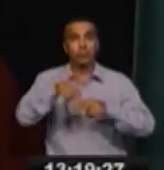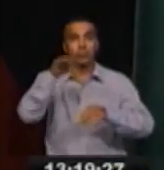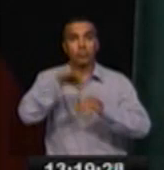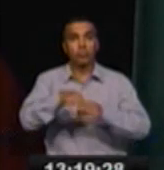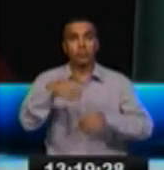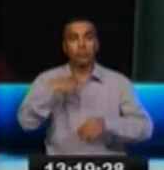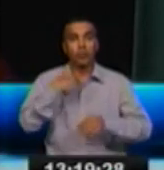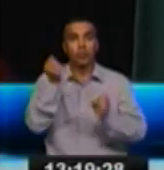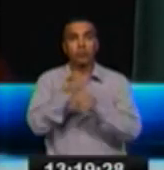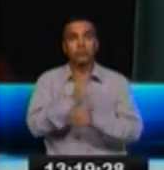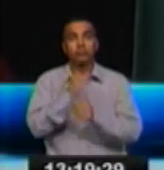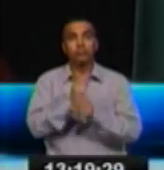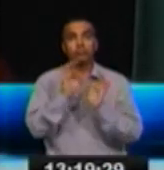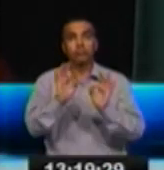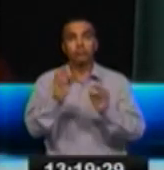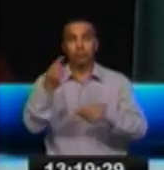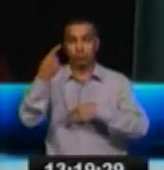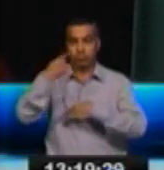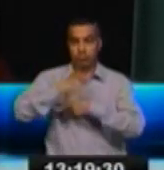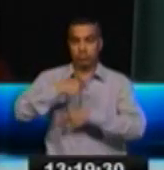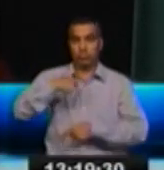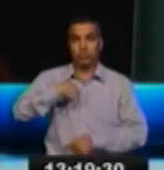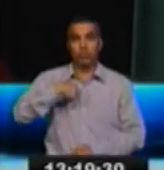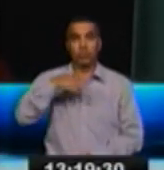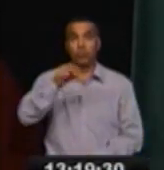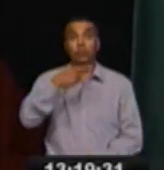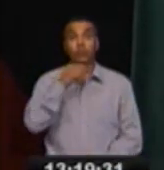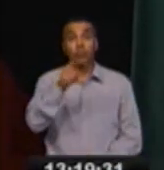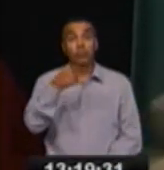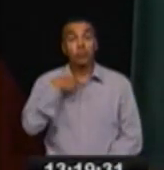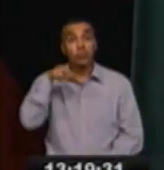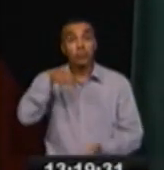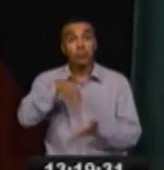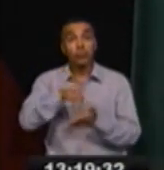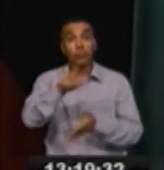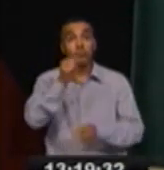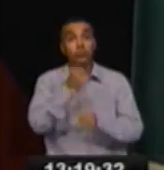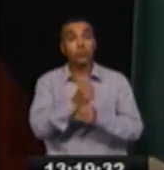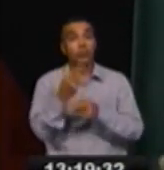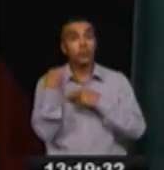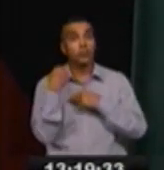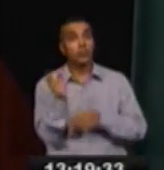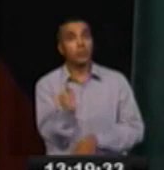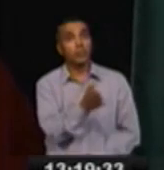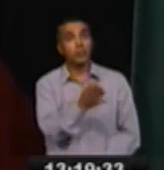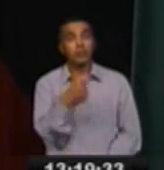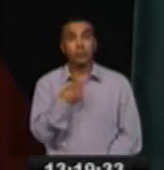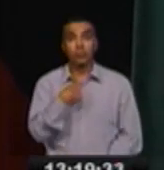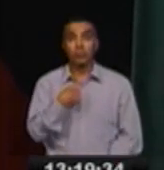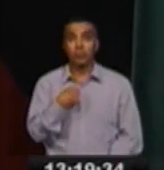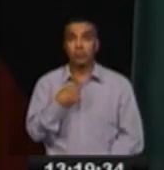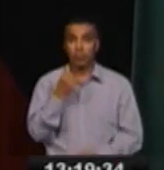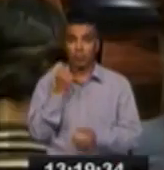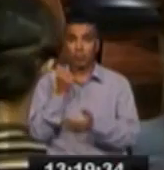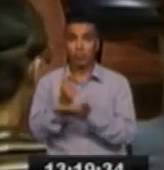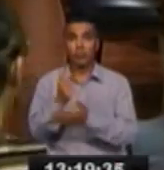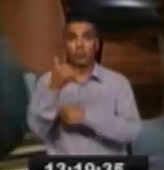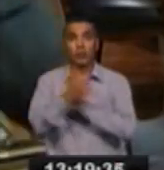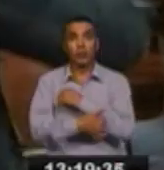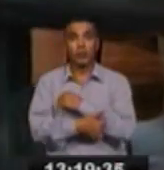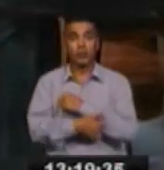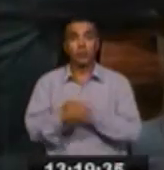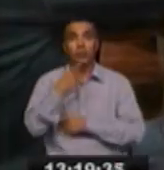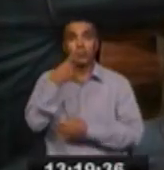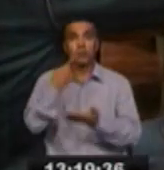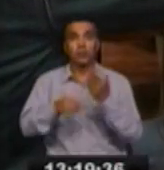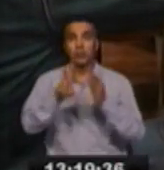que cumplir las funciones que me han encomendado. Si no les gusta mi presencia, cumplan con sus responsabilidades, pero aporten al país. Tamaind dijo